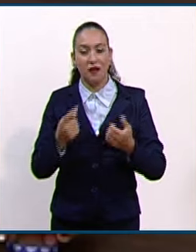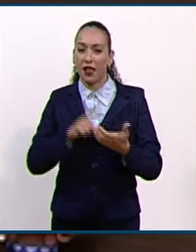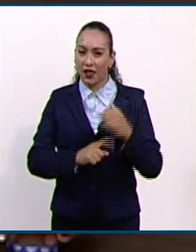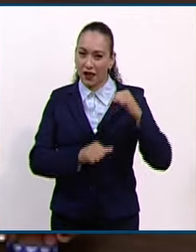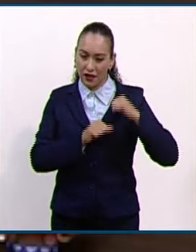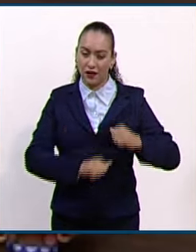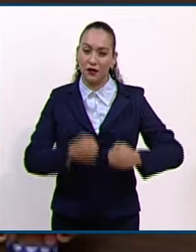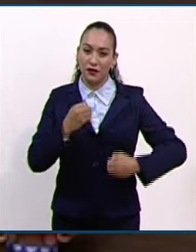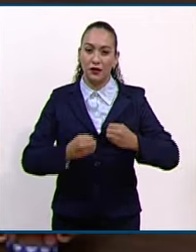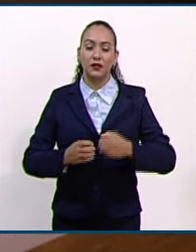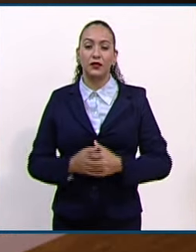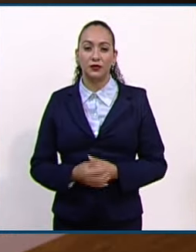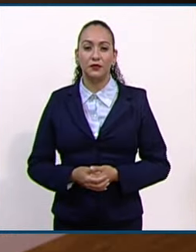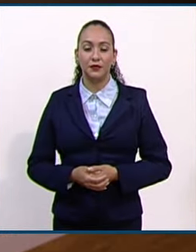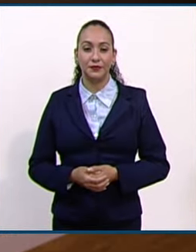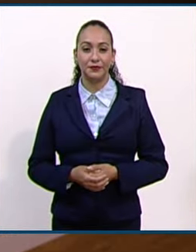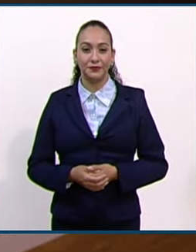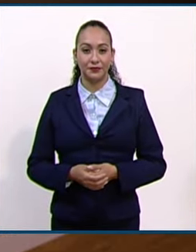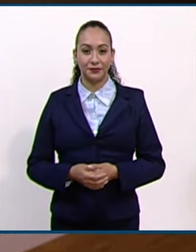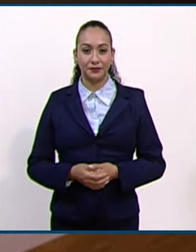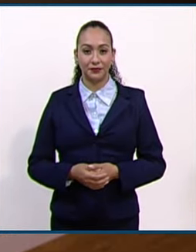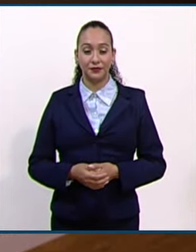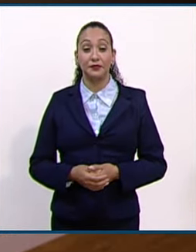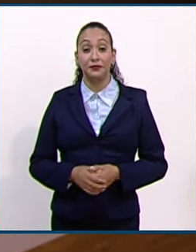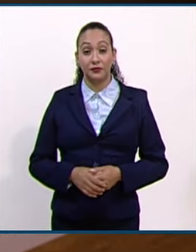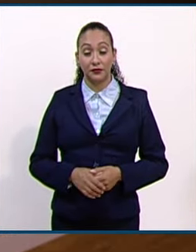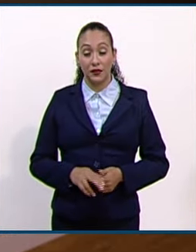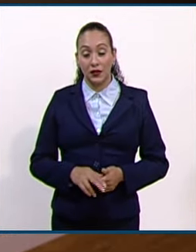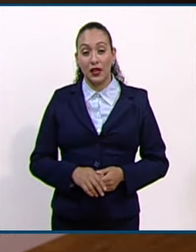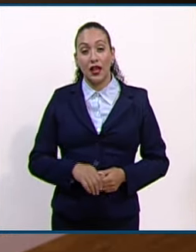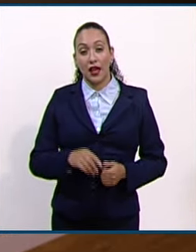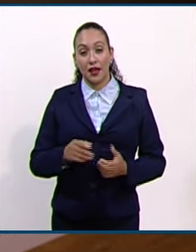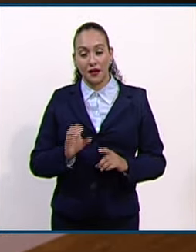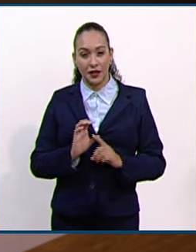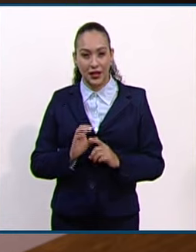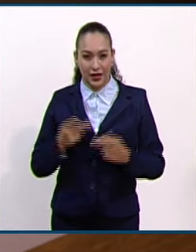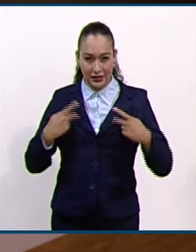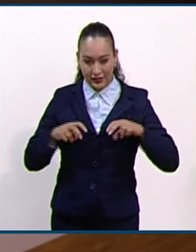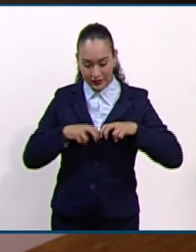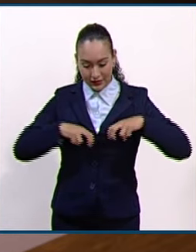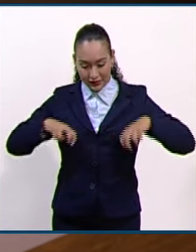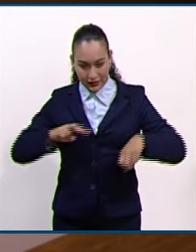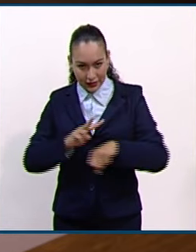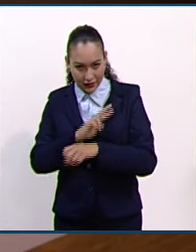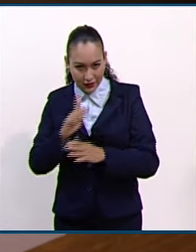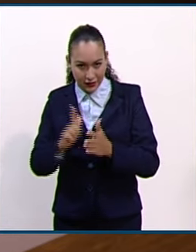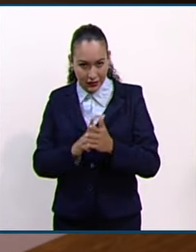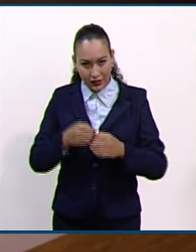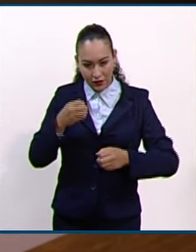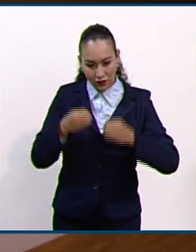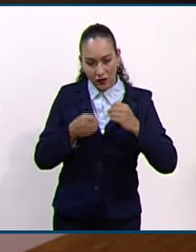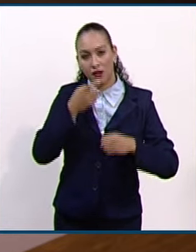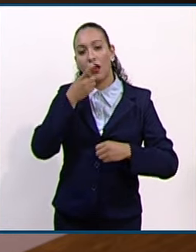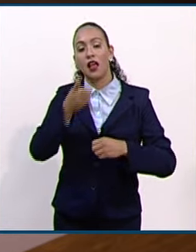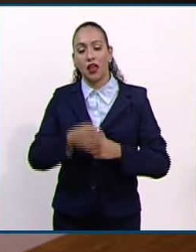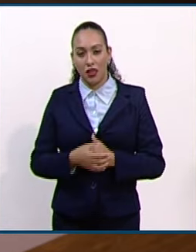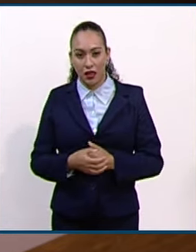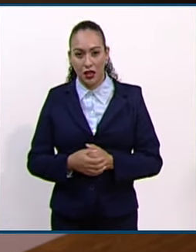de la Federación. En más noticias, el Consejo de la Judicatura Federal modificó el acuerdo que regula su